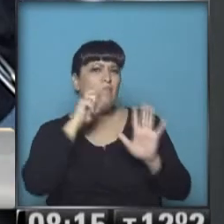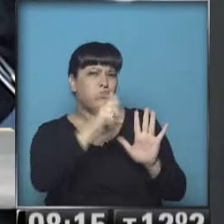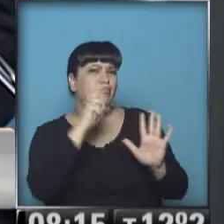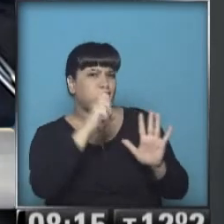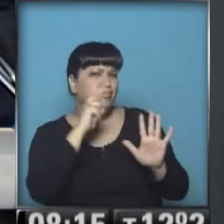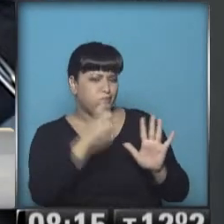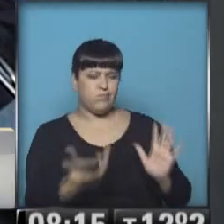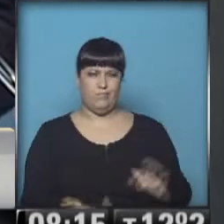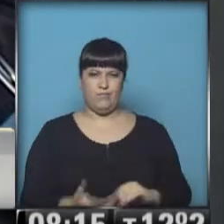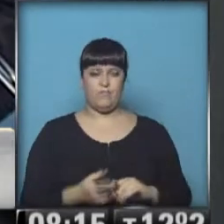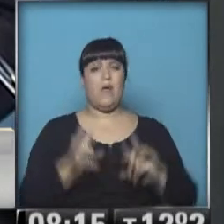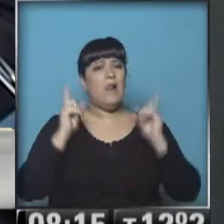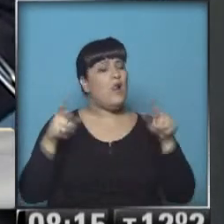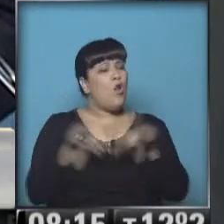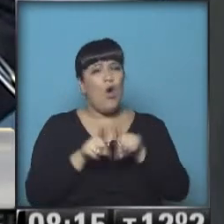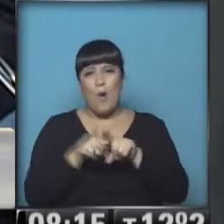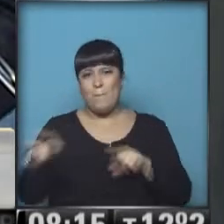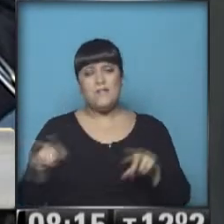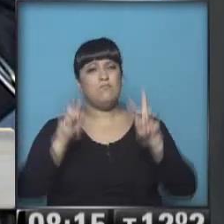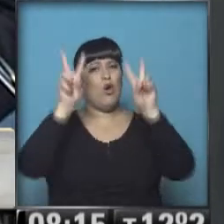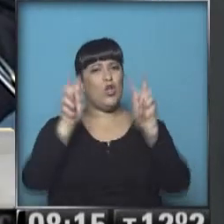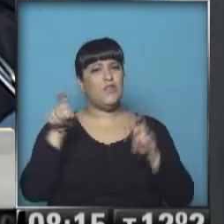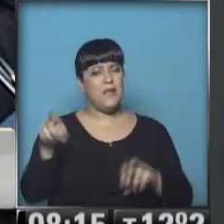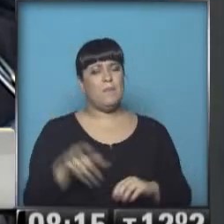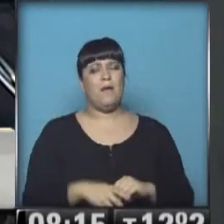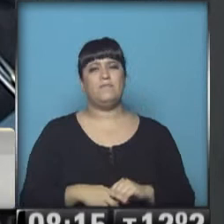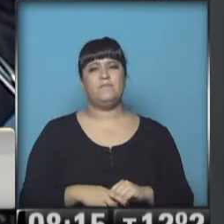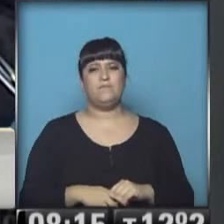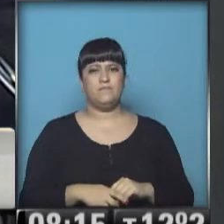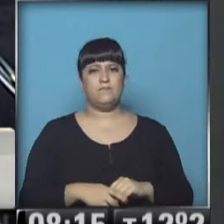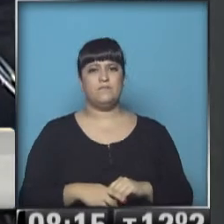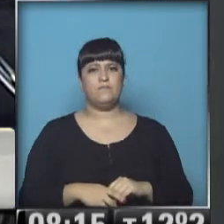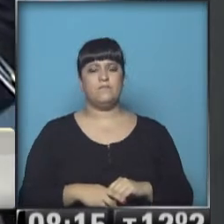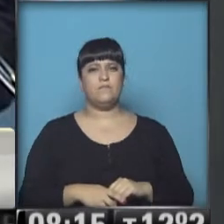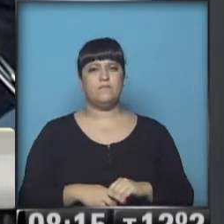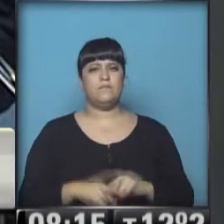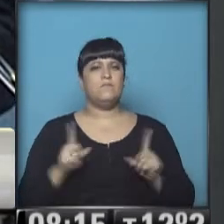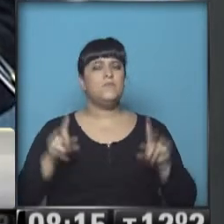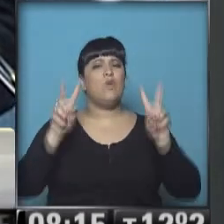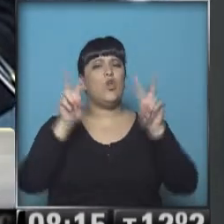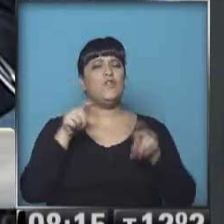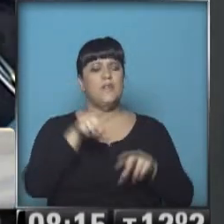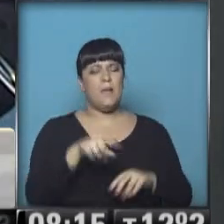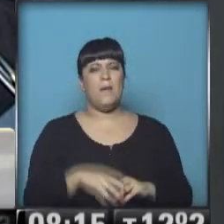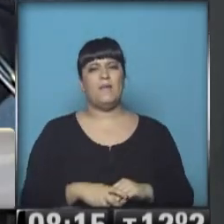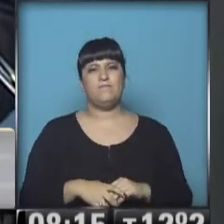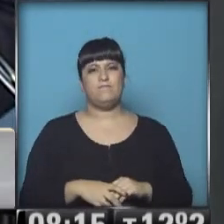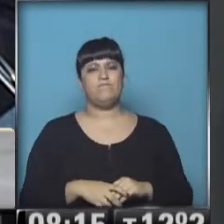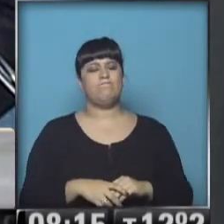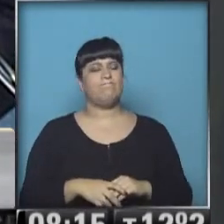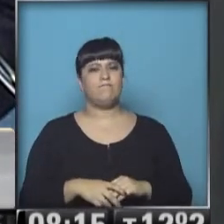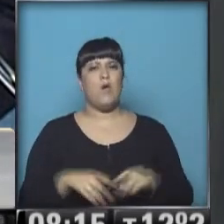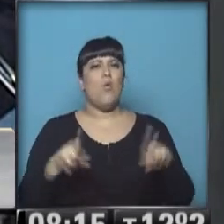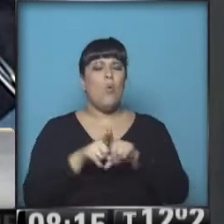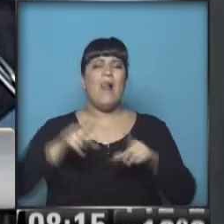lo mismo ocurre con el tema de la cuestión de introducir los problemas que